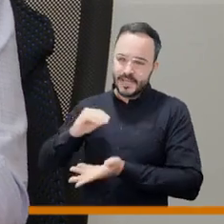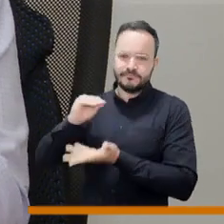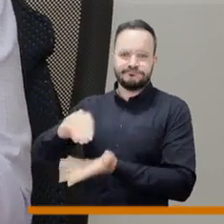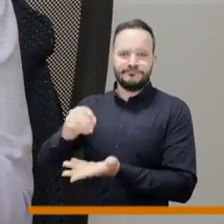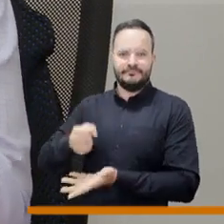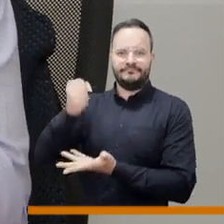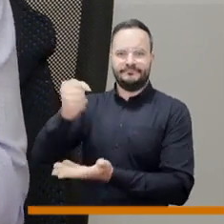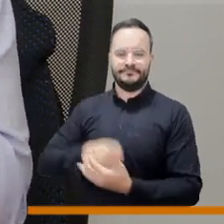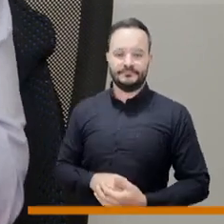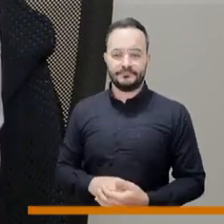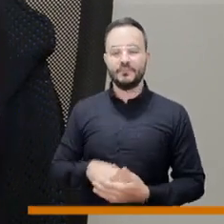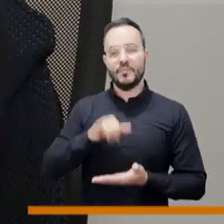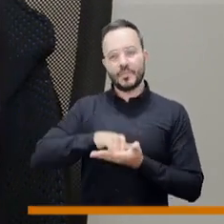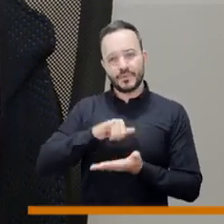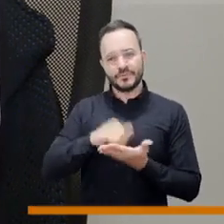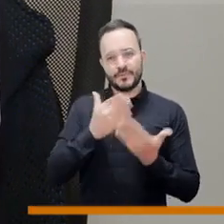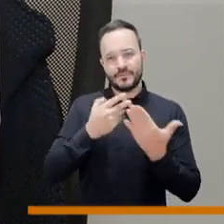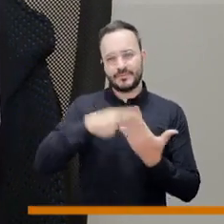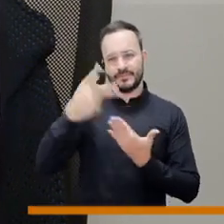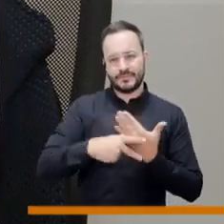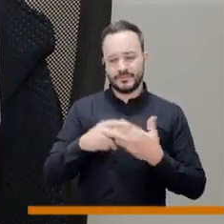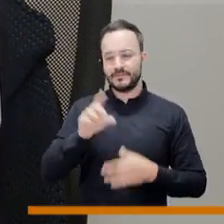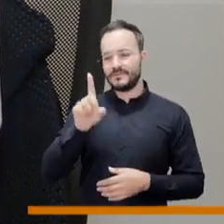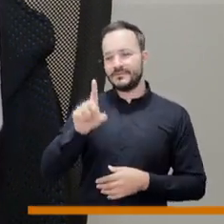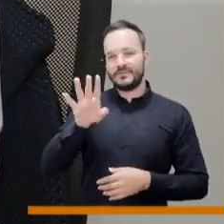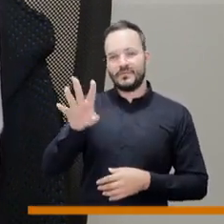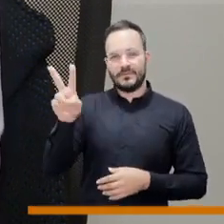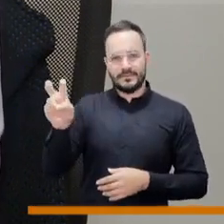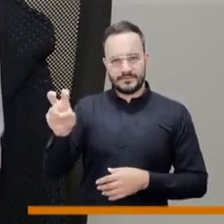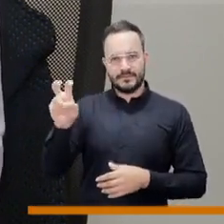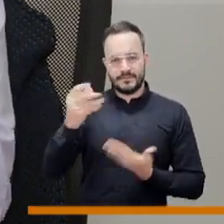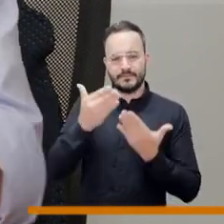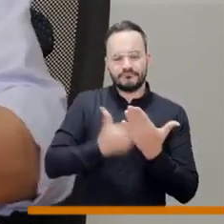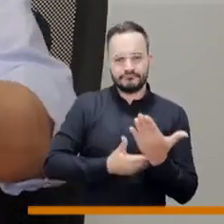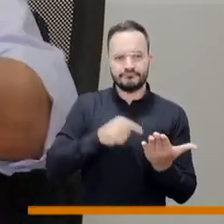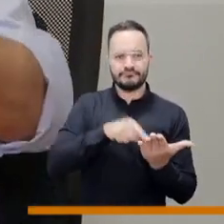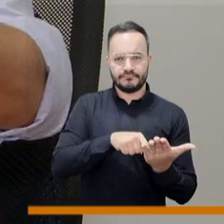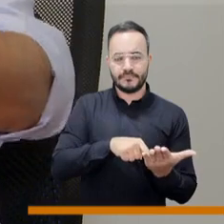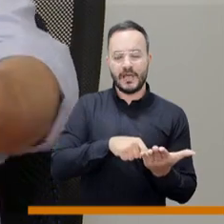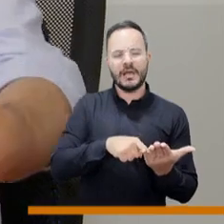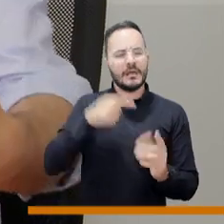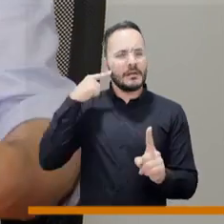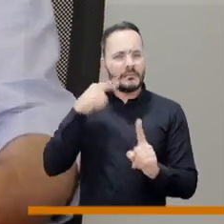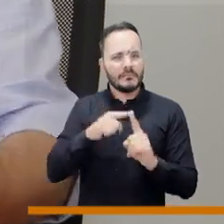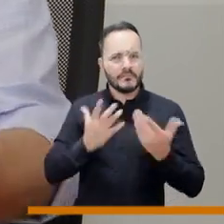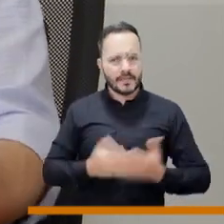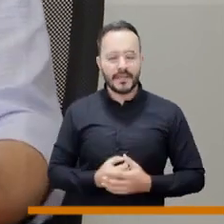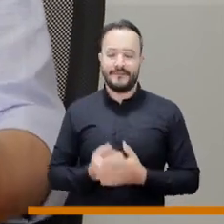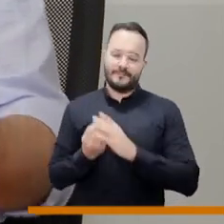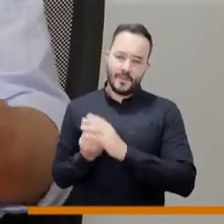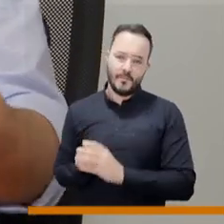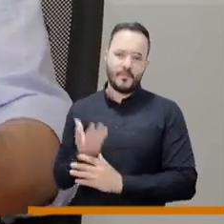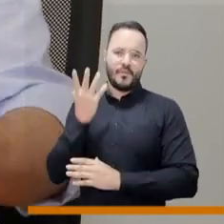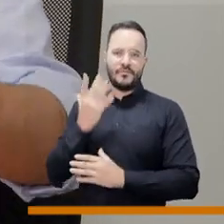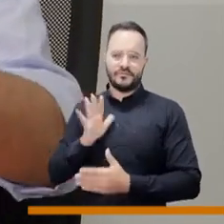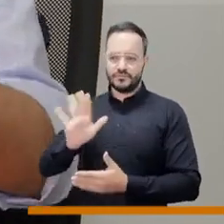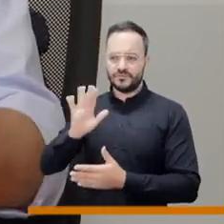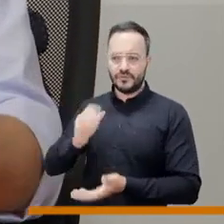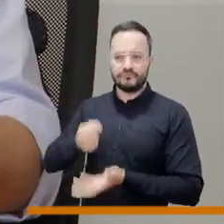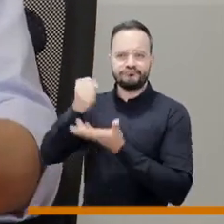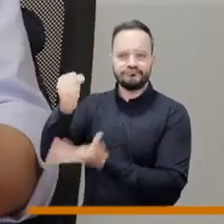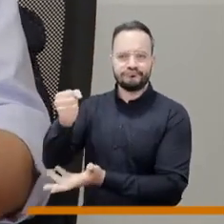esto precisamente se radica el proyecto Acuerdo 147, a través del cual se pretende crear